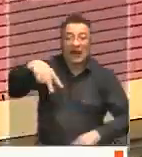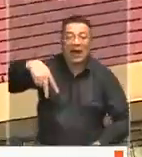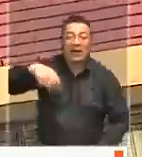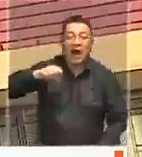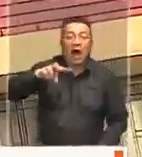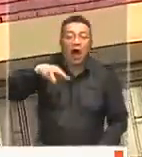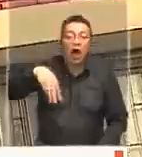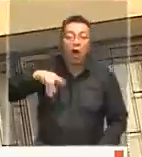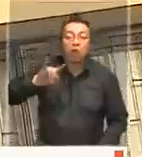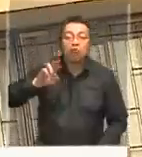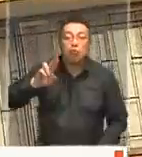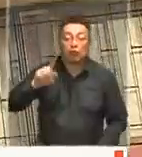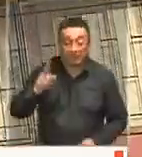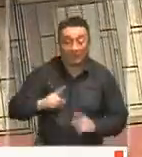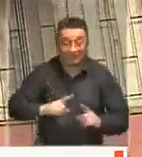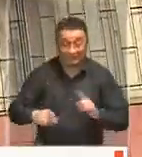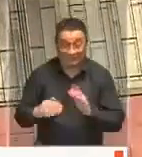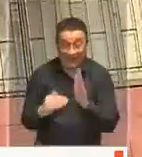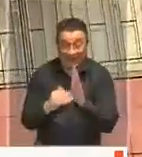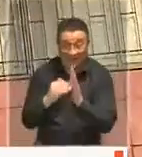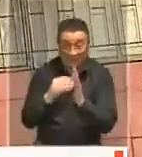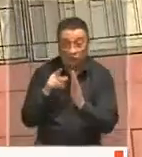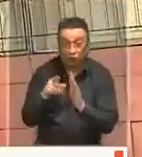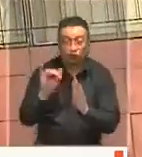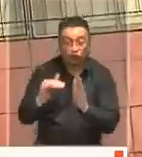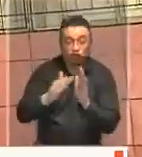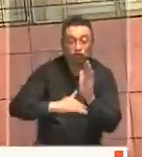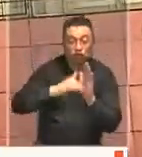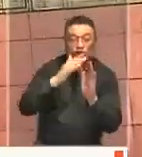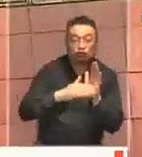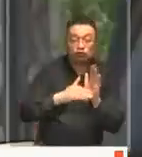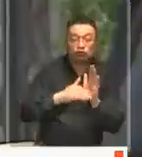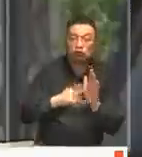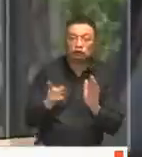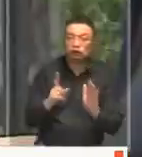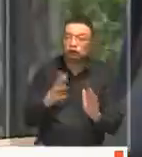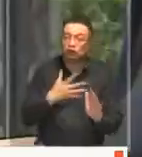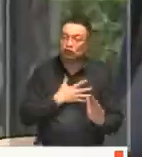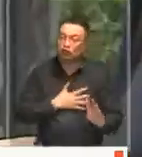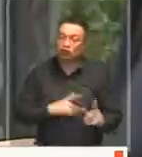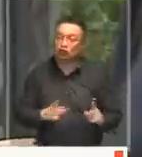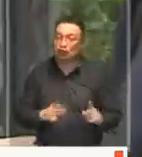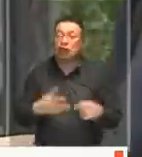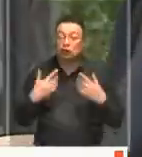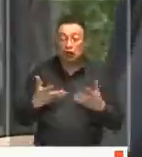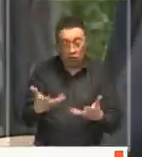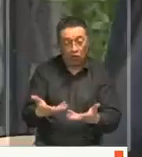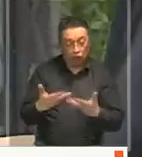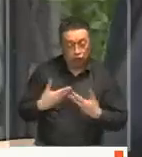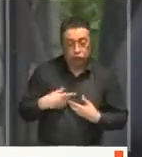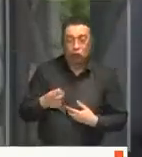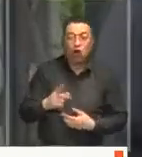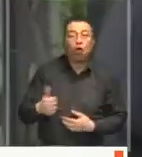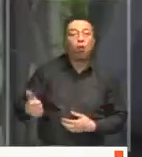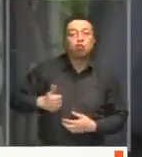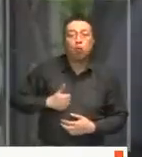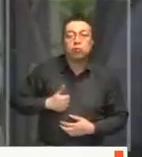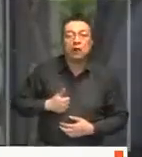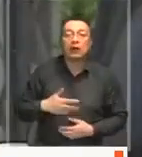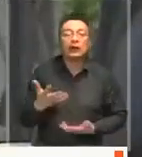la administradora de uno de los edificios que sí han sido pintados no está conforme. Porque a nosotros nos ofrecieron algo que no cumplieron. ¿Qué